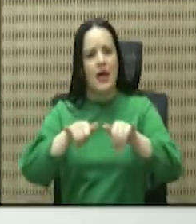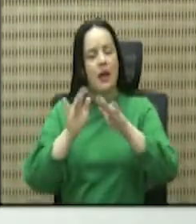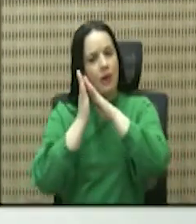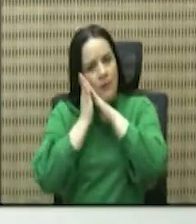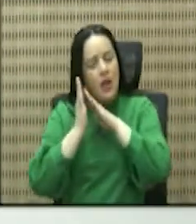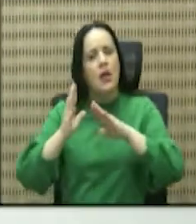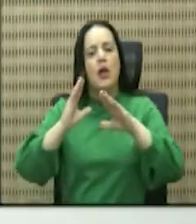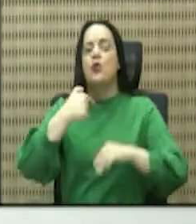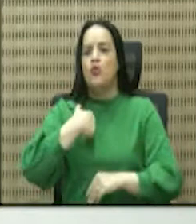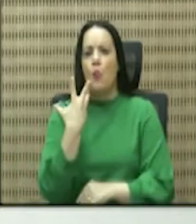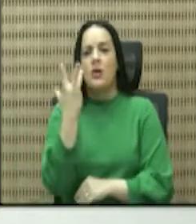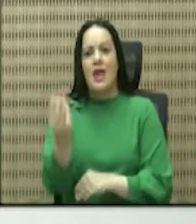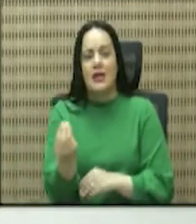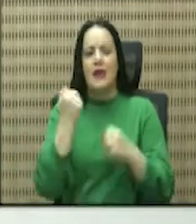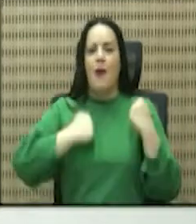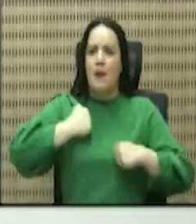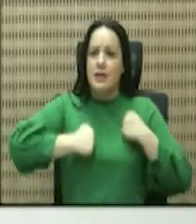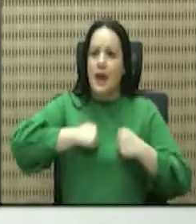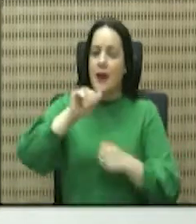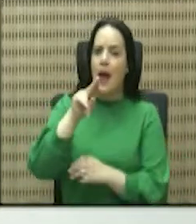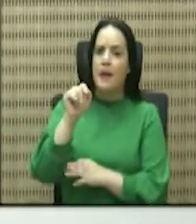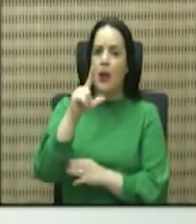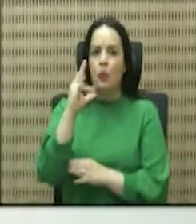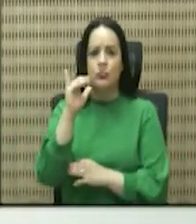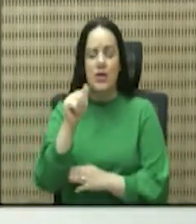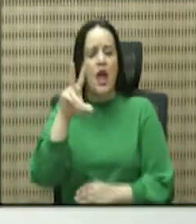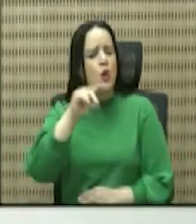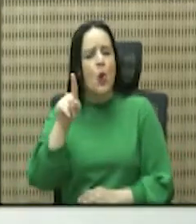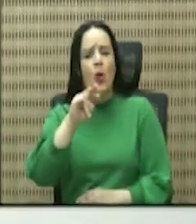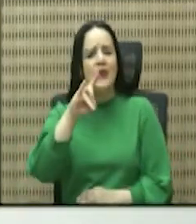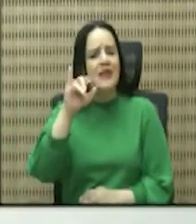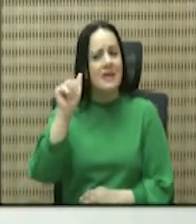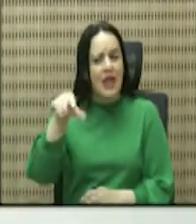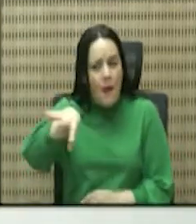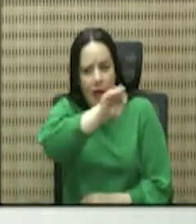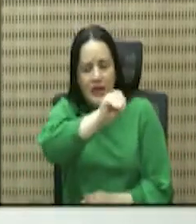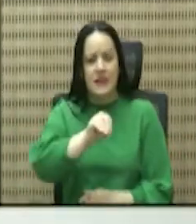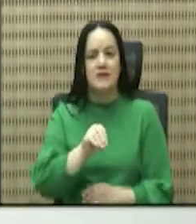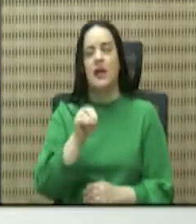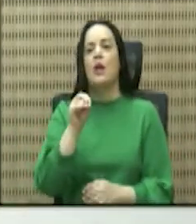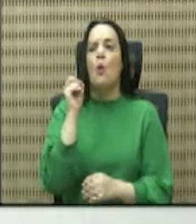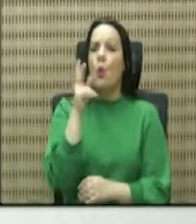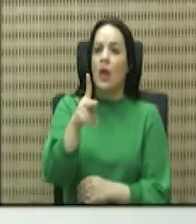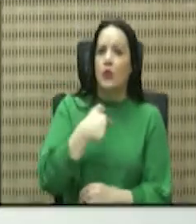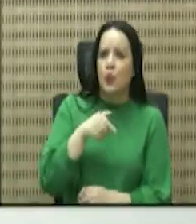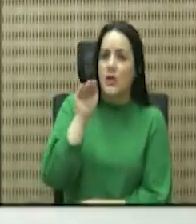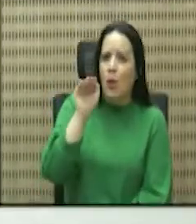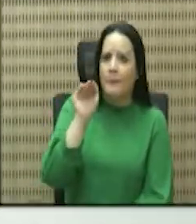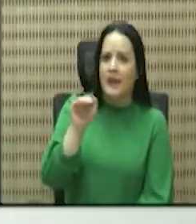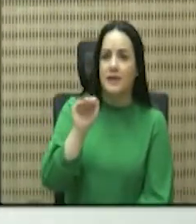voy a ir a bañar andalucía y me dicen no a nidia váyase ok se lo advertí se lo